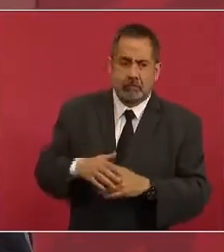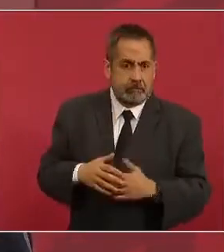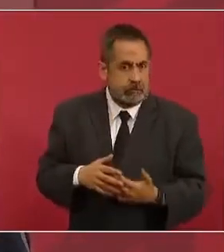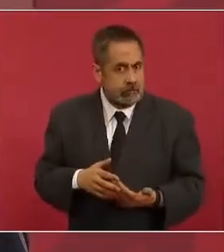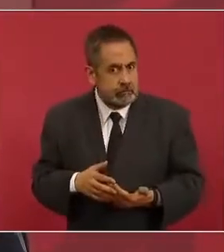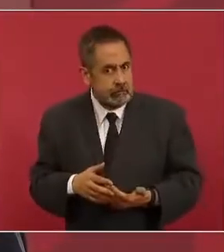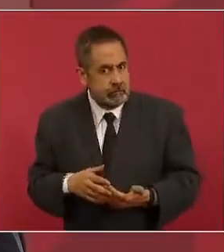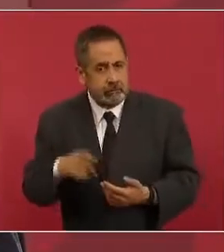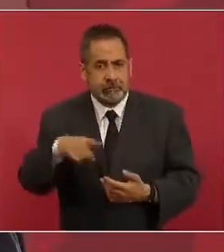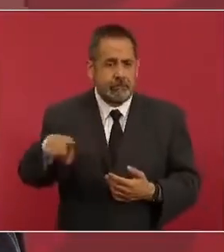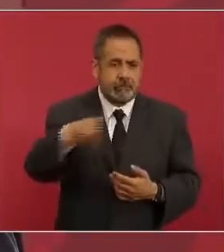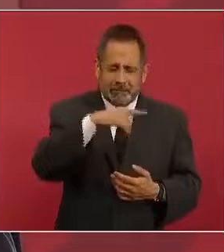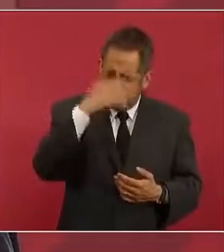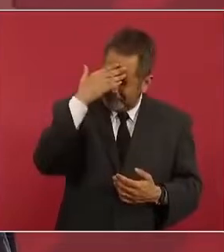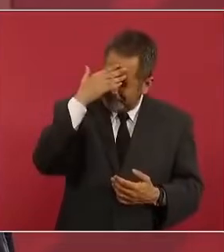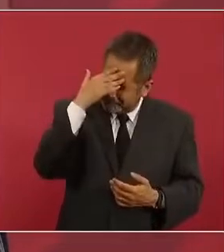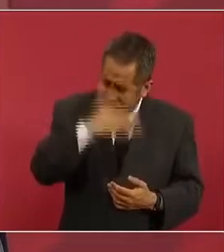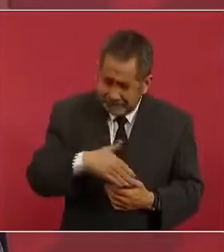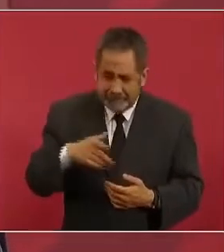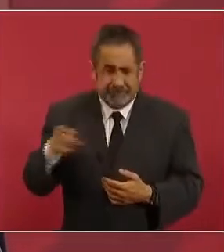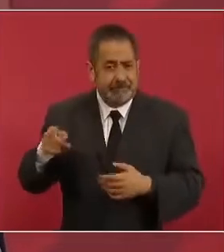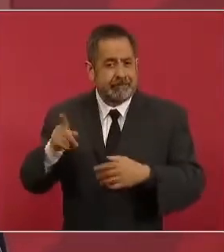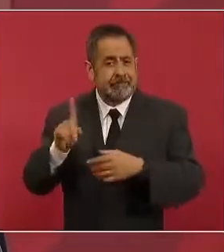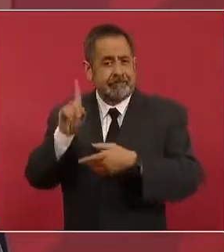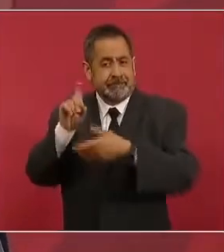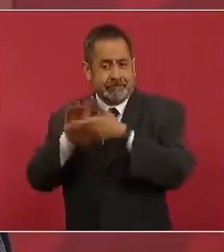cuando todos sabemos que es